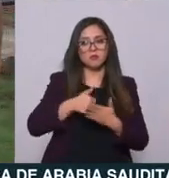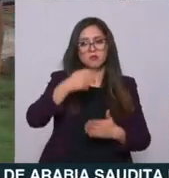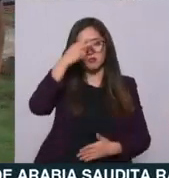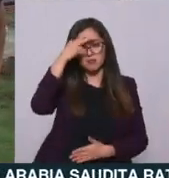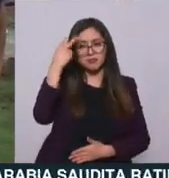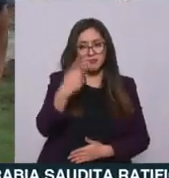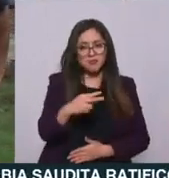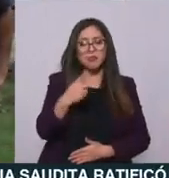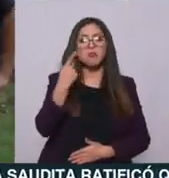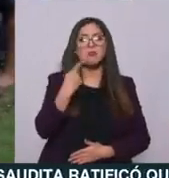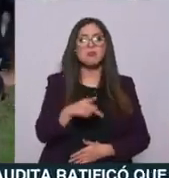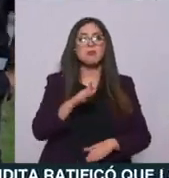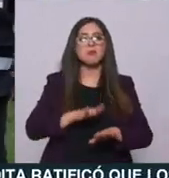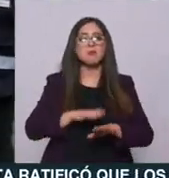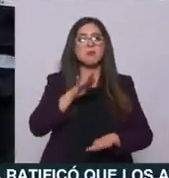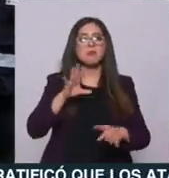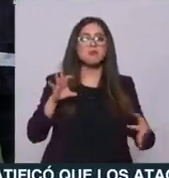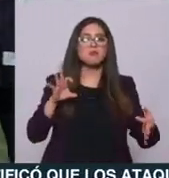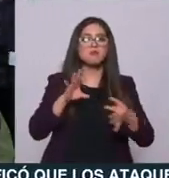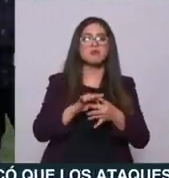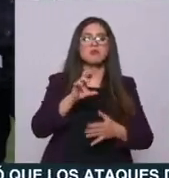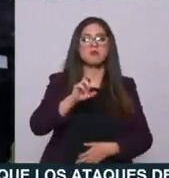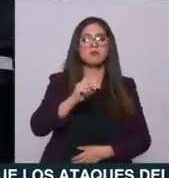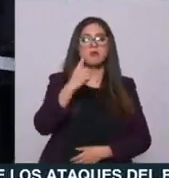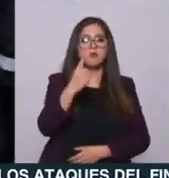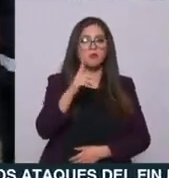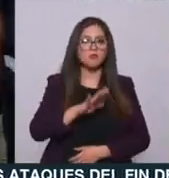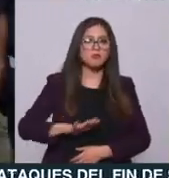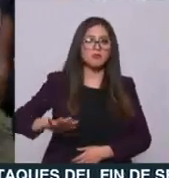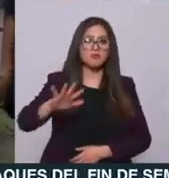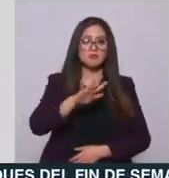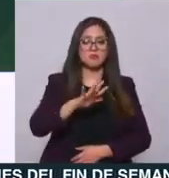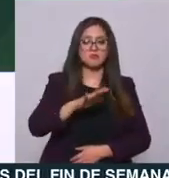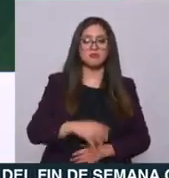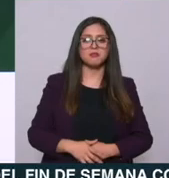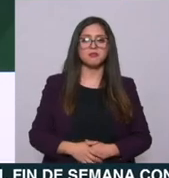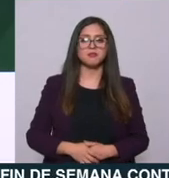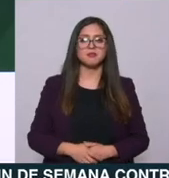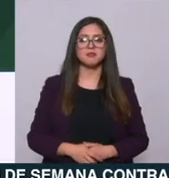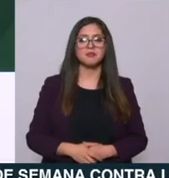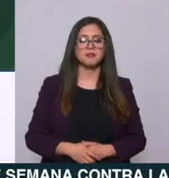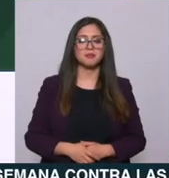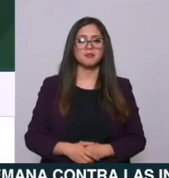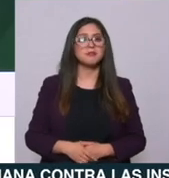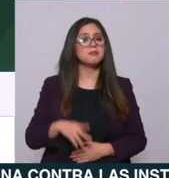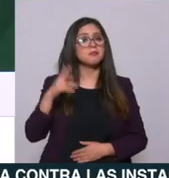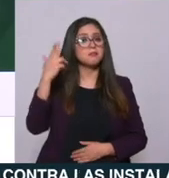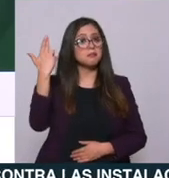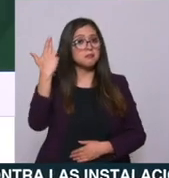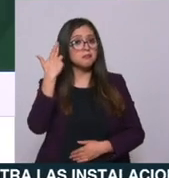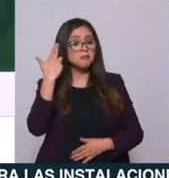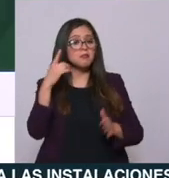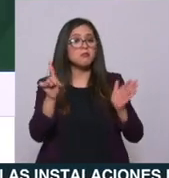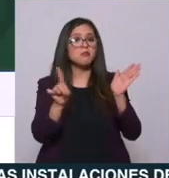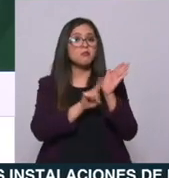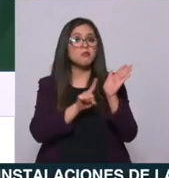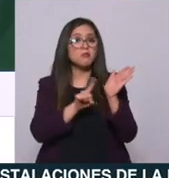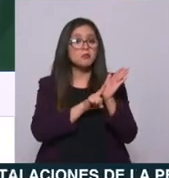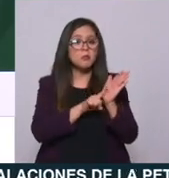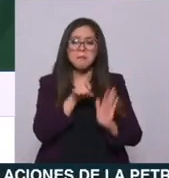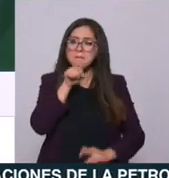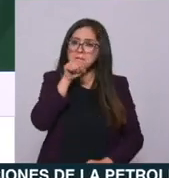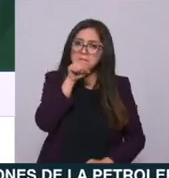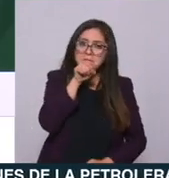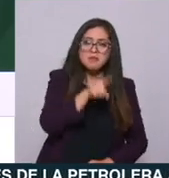se desarrollará en las 31 entidades federativas restantes. El sonido que se va a emitir será el